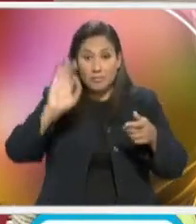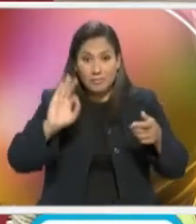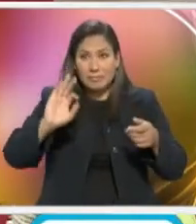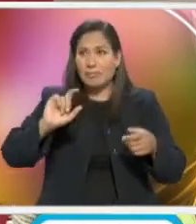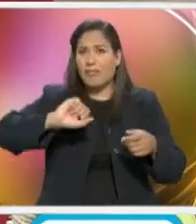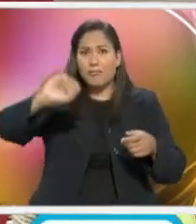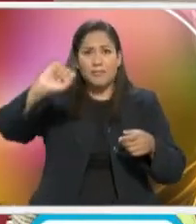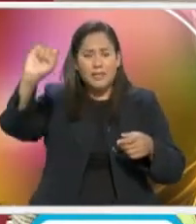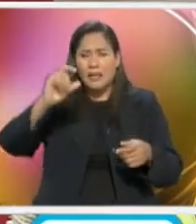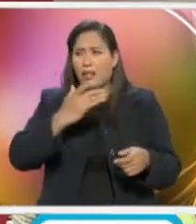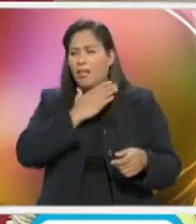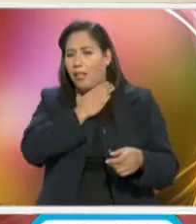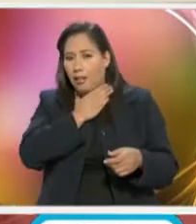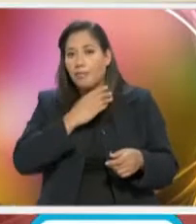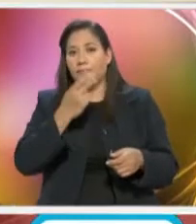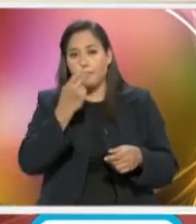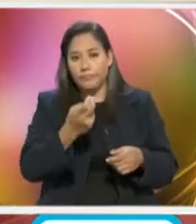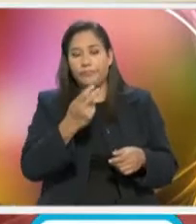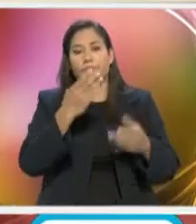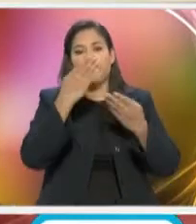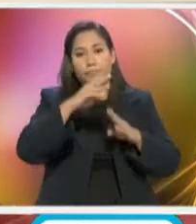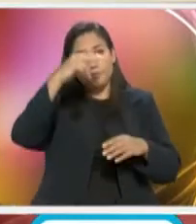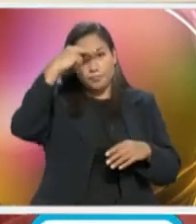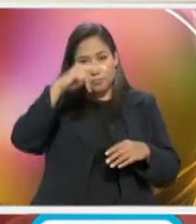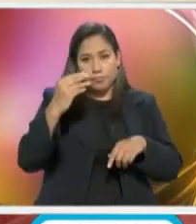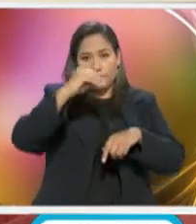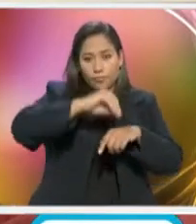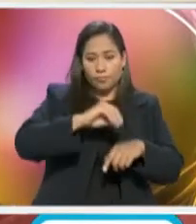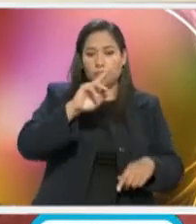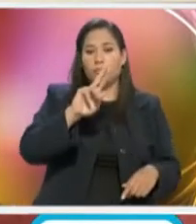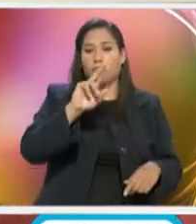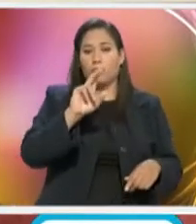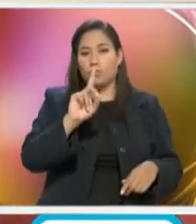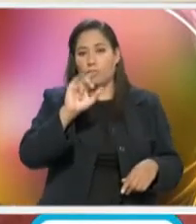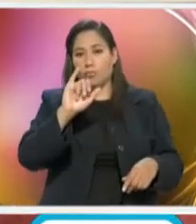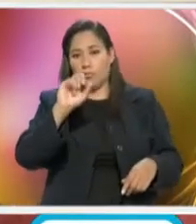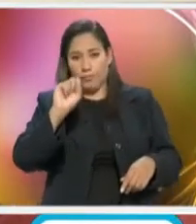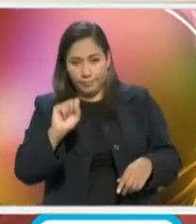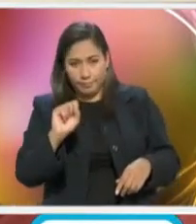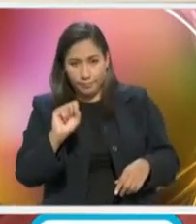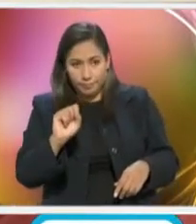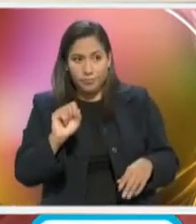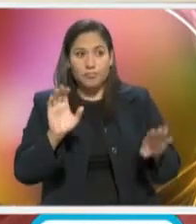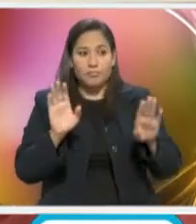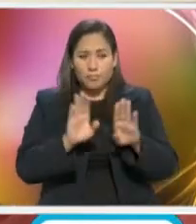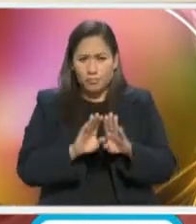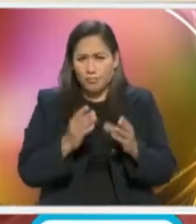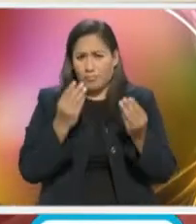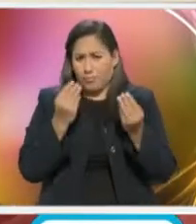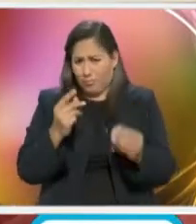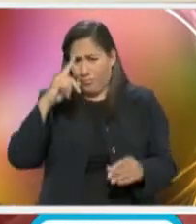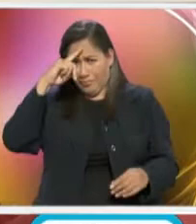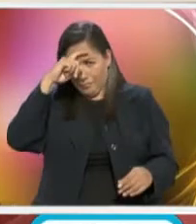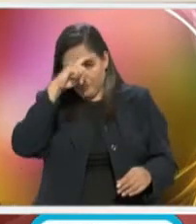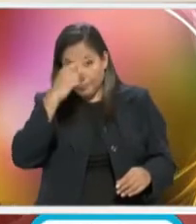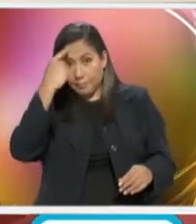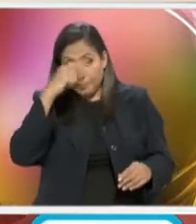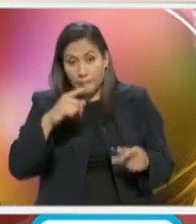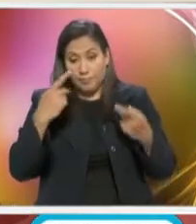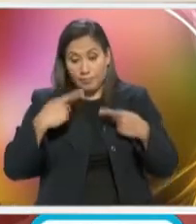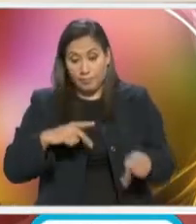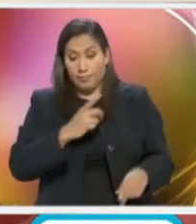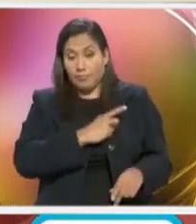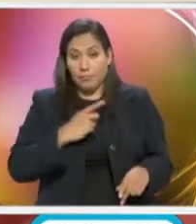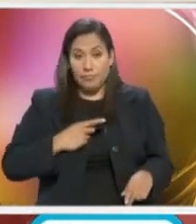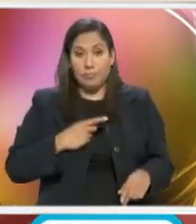Banco de México crea las UDIs y entonces, a pesar de que fue muy complicado para muchos